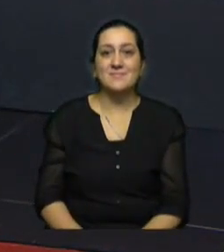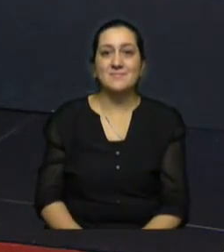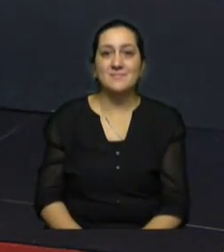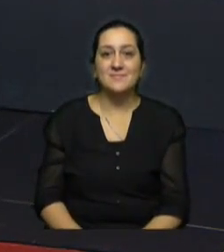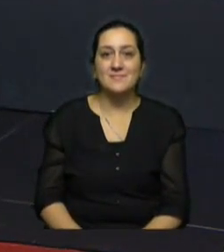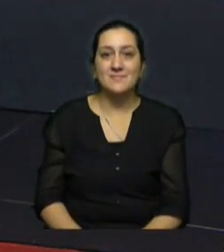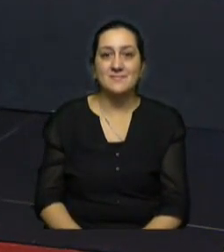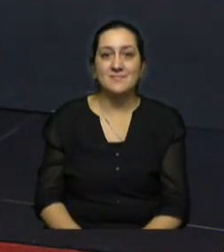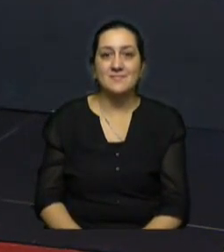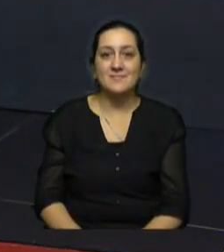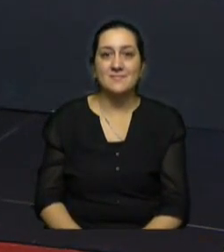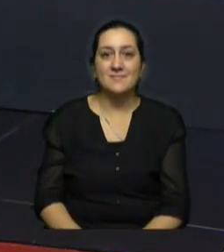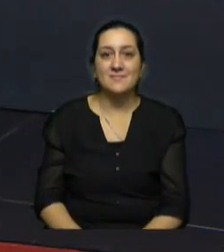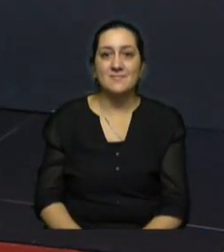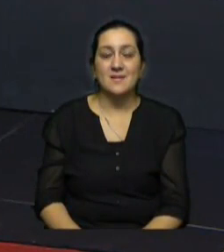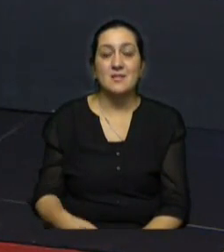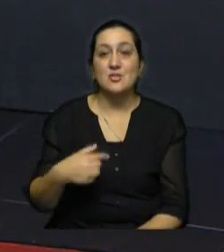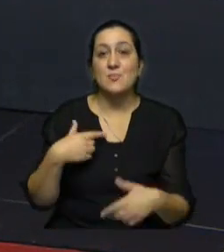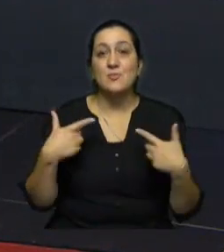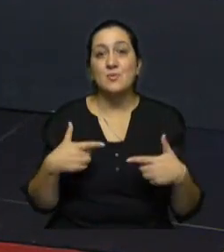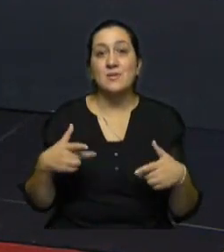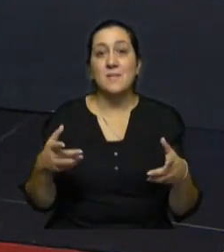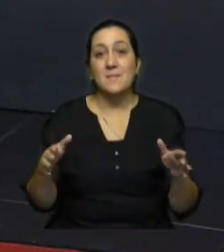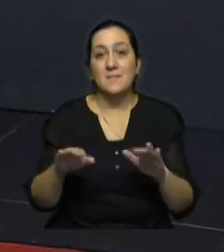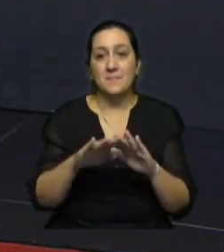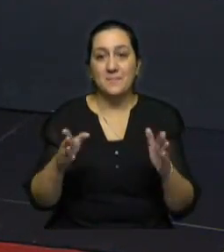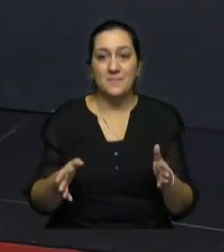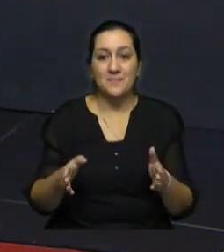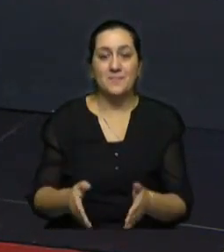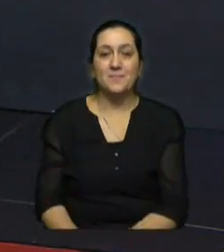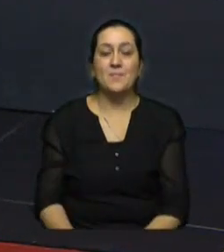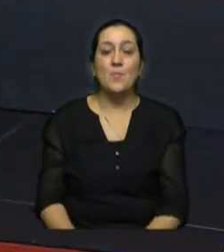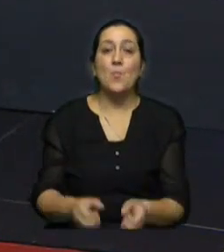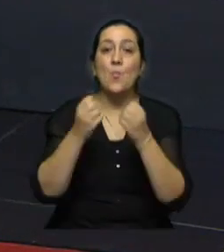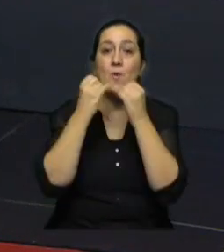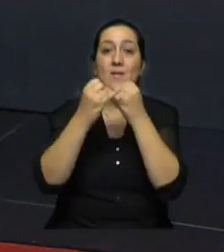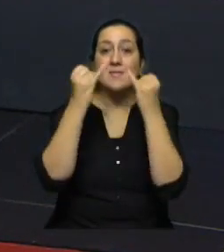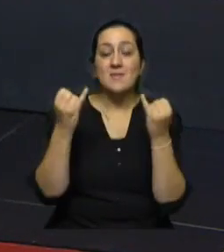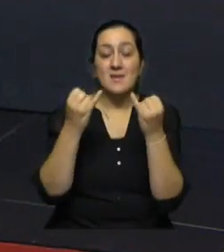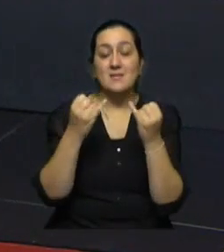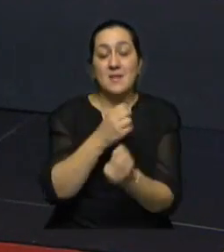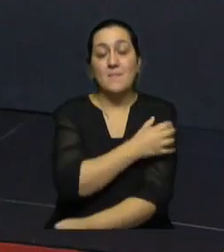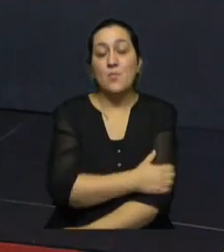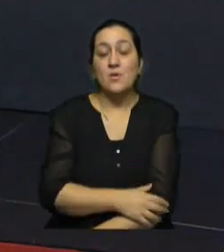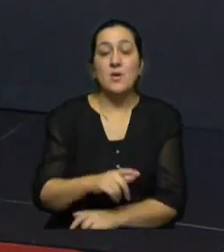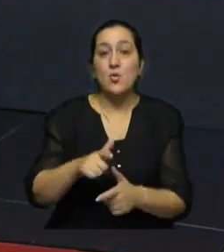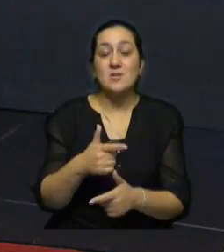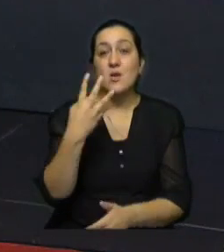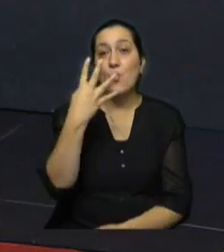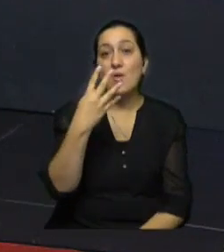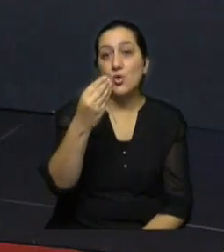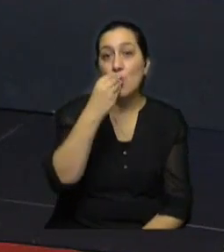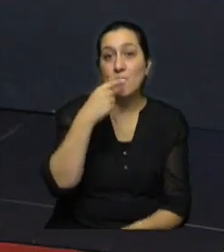ni te digo. ¡Ay! Yo por suerte me taparon un poquito. Buen día, gente hermosa. Ser pobre es no poder tener las cuatro comidas del